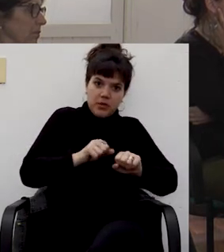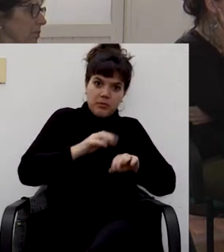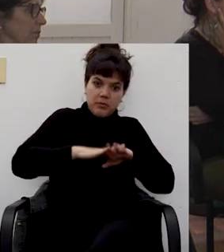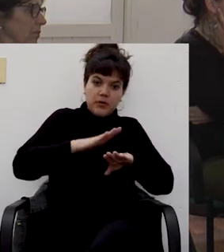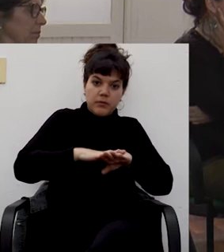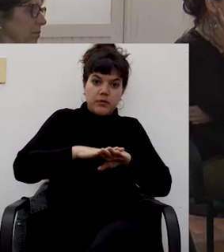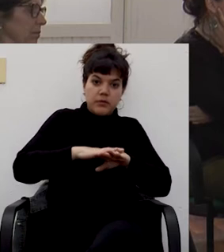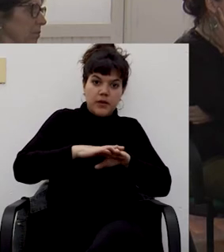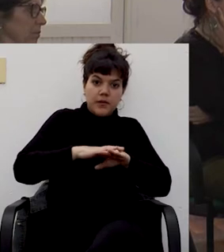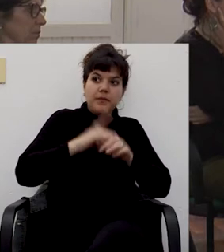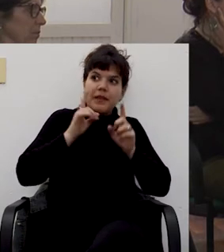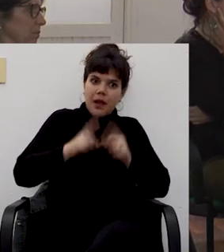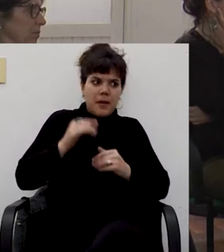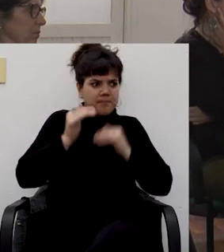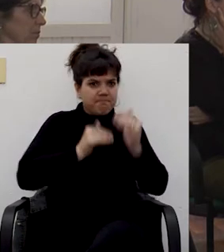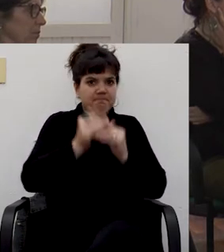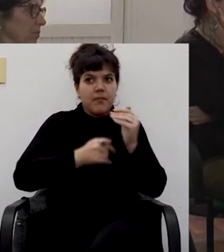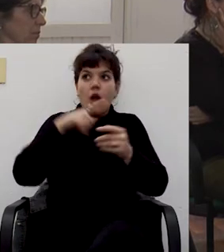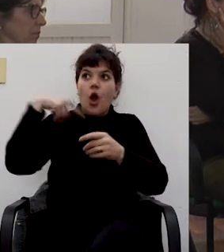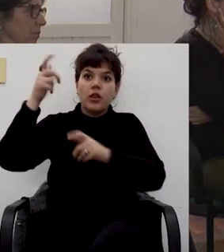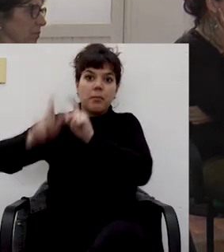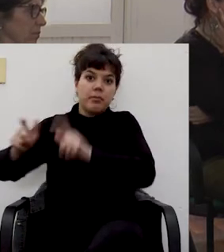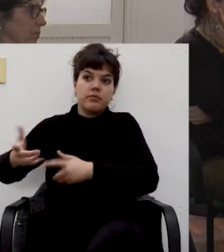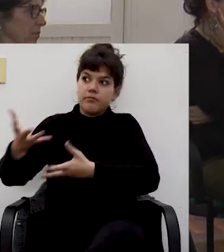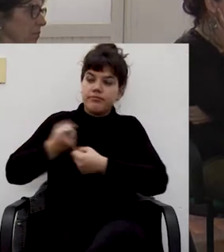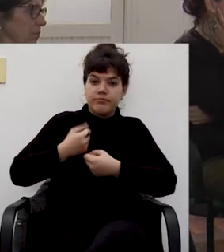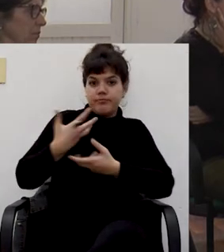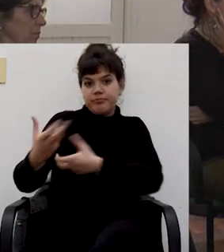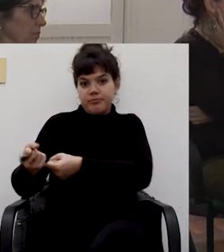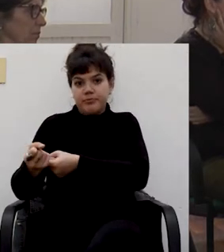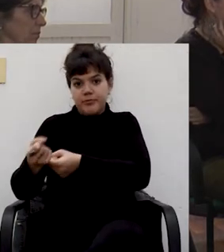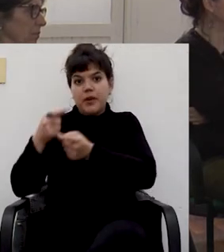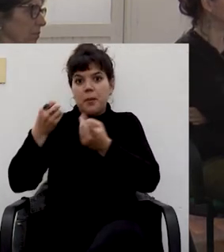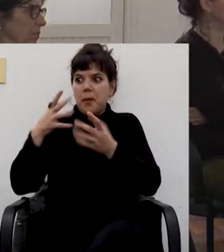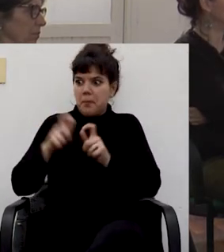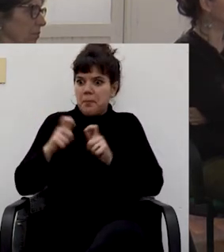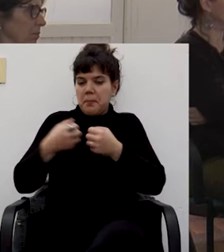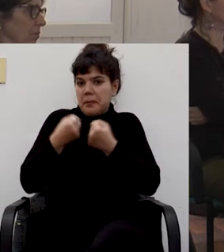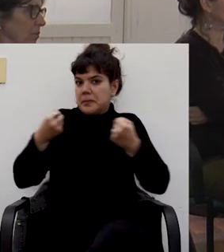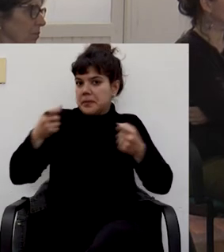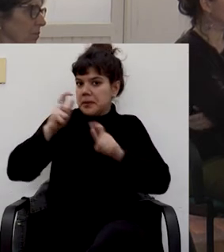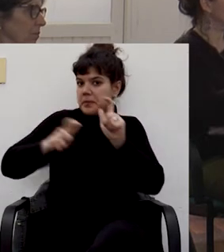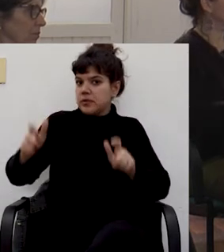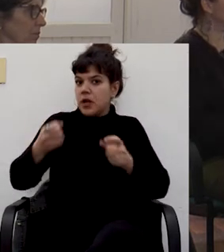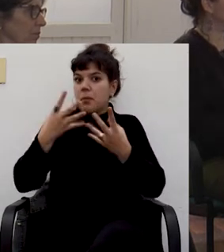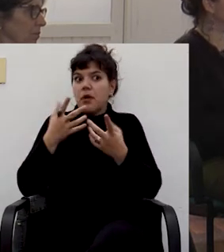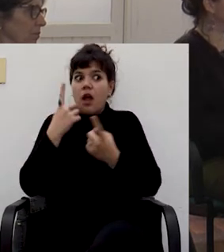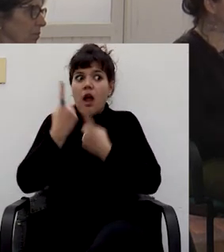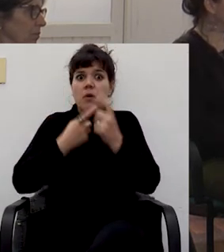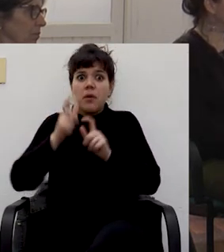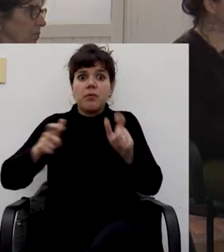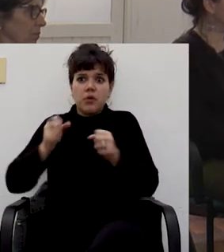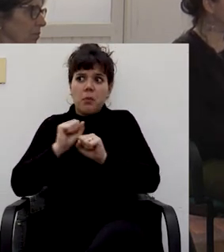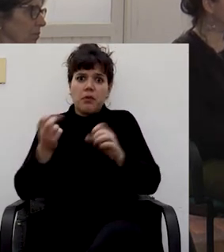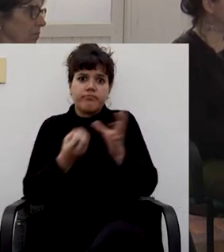también construir la demanda con otra, que cada vez sean más, porque hay personas con posibilidades de poder estudiar